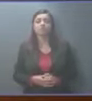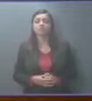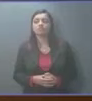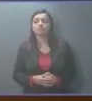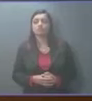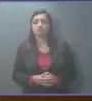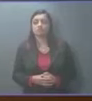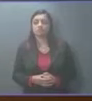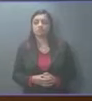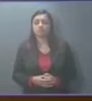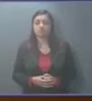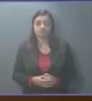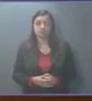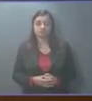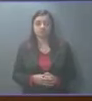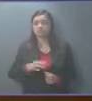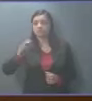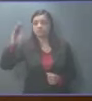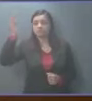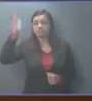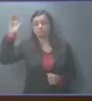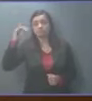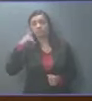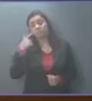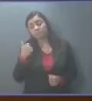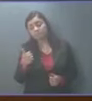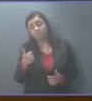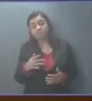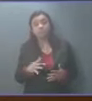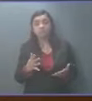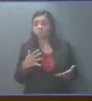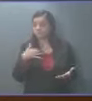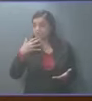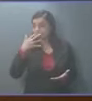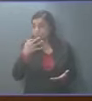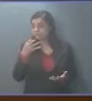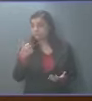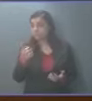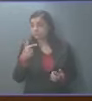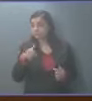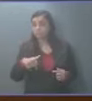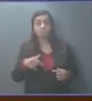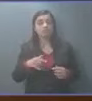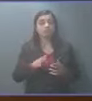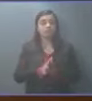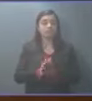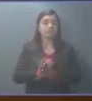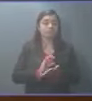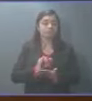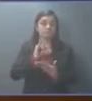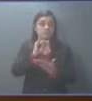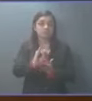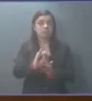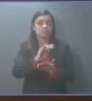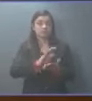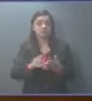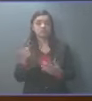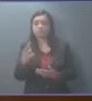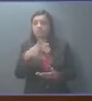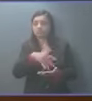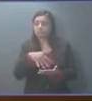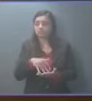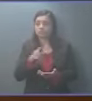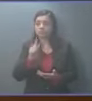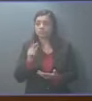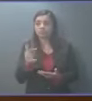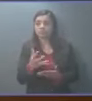Tiene la palabra. Bueno, la verdad que qué bueno que ahora sí se invierte en la gente y no se roban el dinero. Eso creo